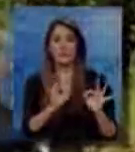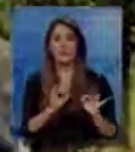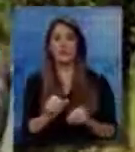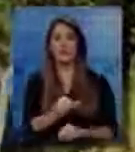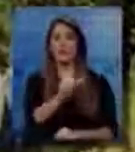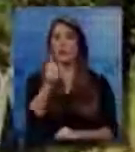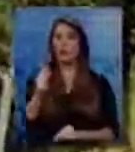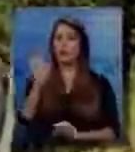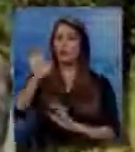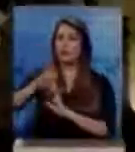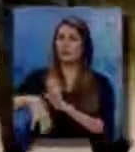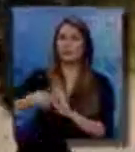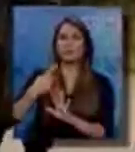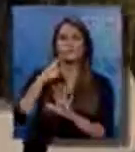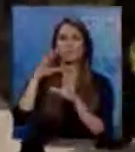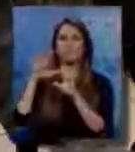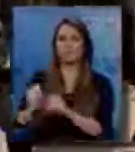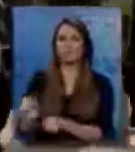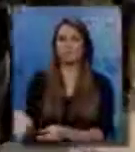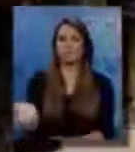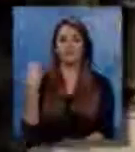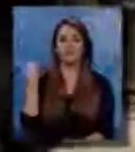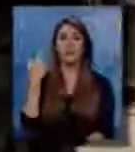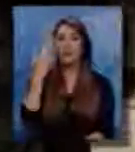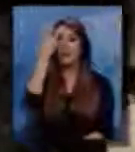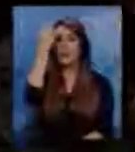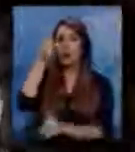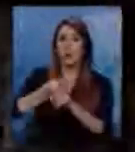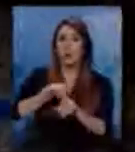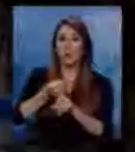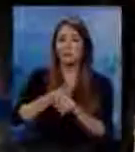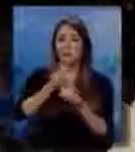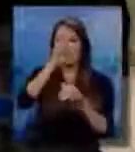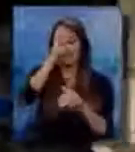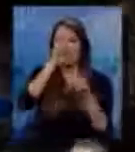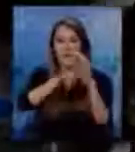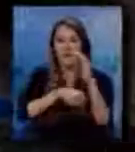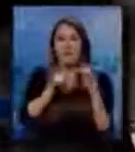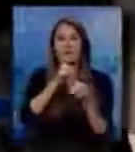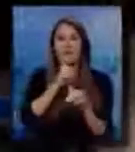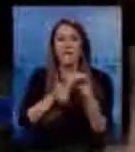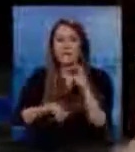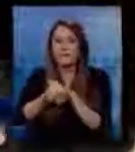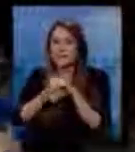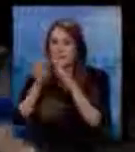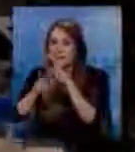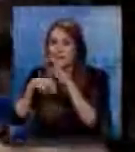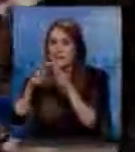y una draga fue decomisada. La lucha contra la minería ilegal, se advirtió, se continuará